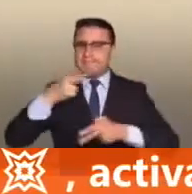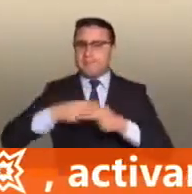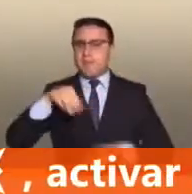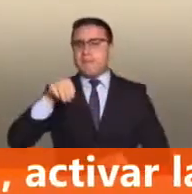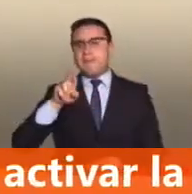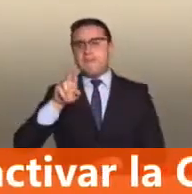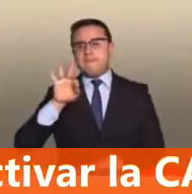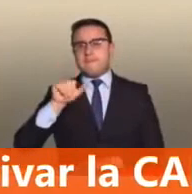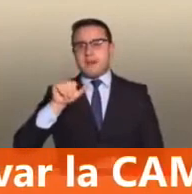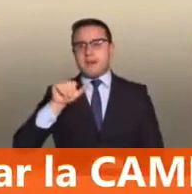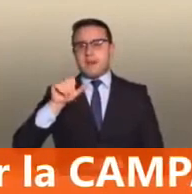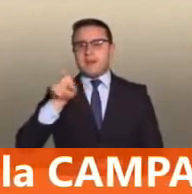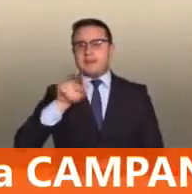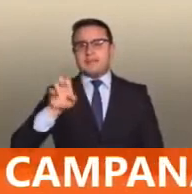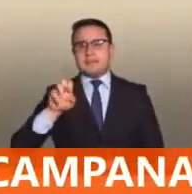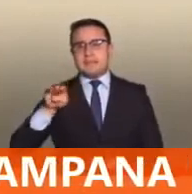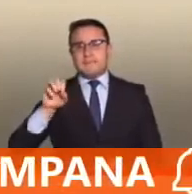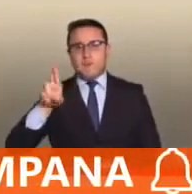Lucía Zamora,